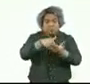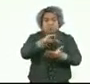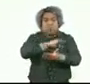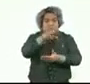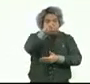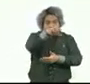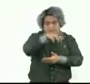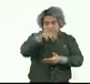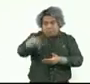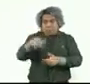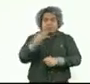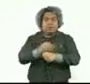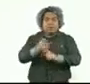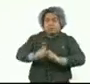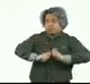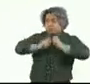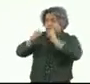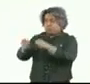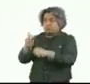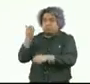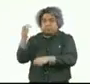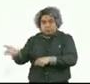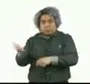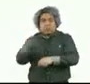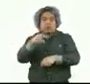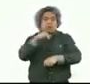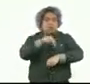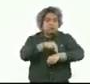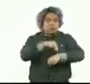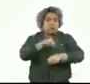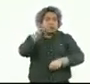le pasaría la palabra a la doctora Oliva, que trae la presentación de Salud en tu Vida.